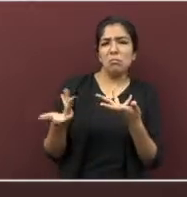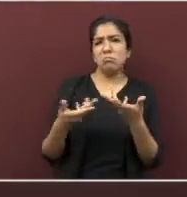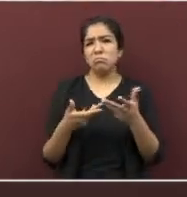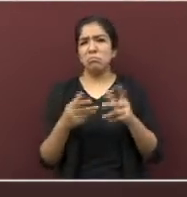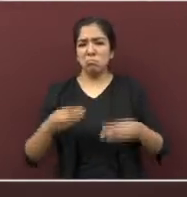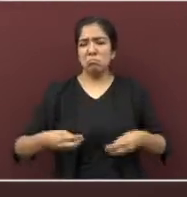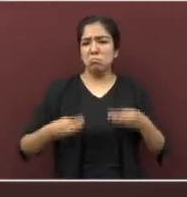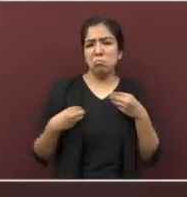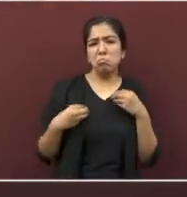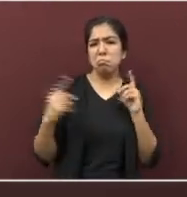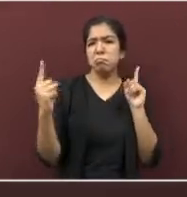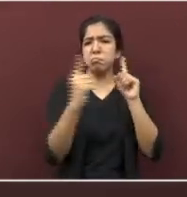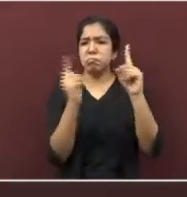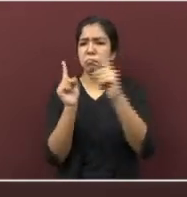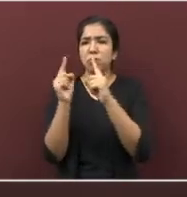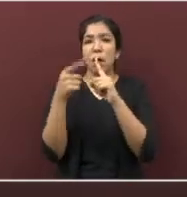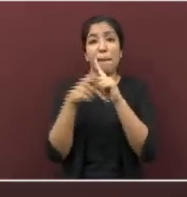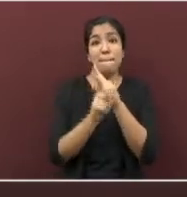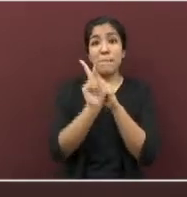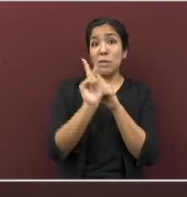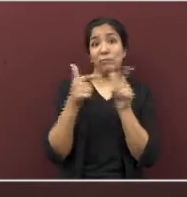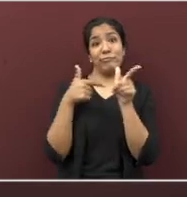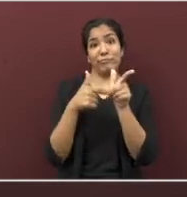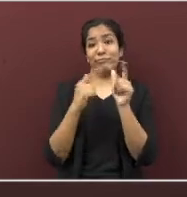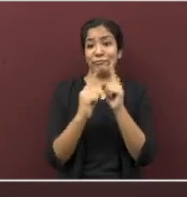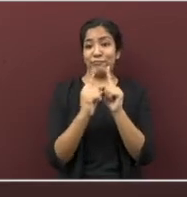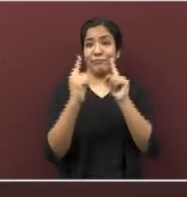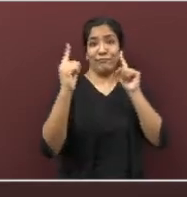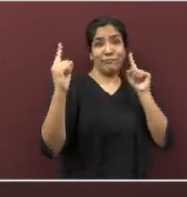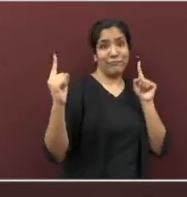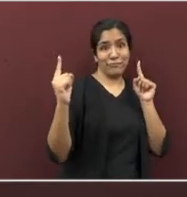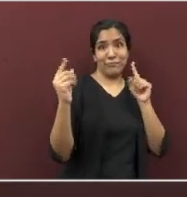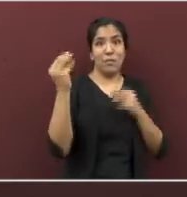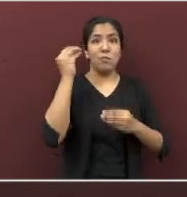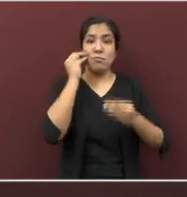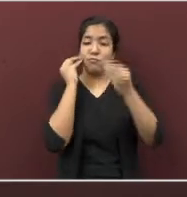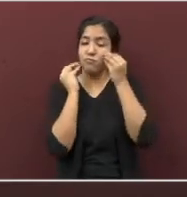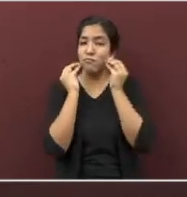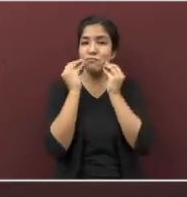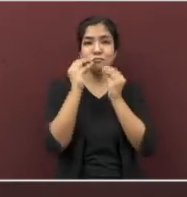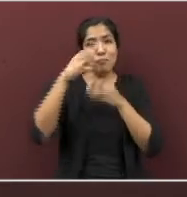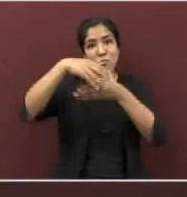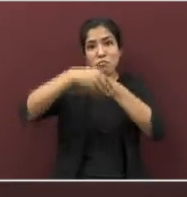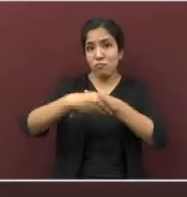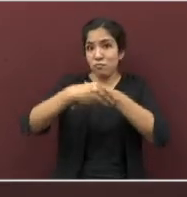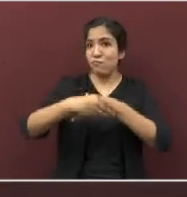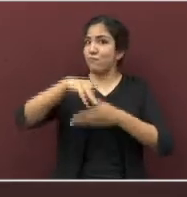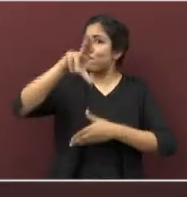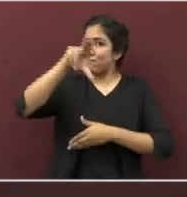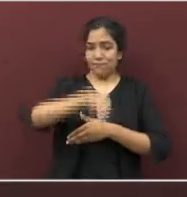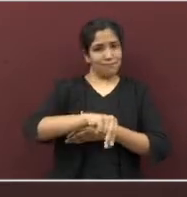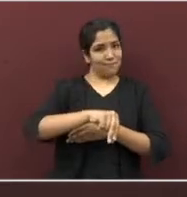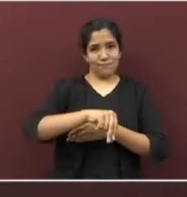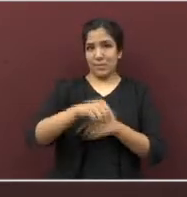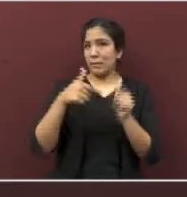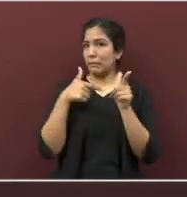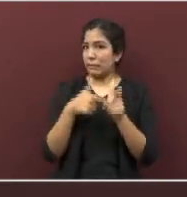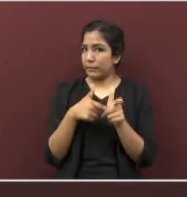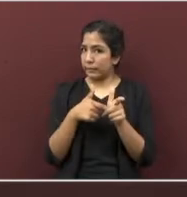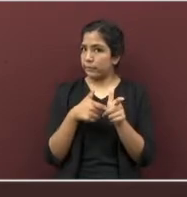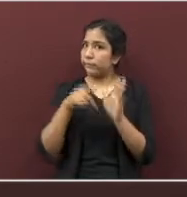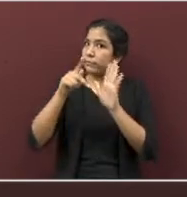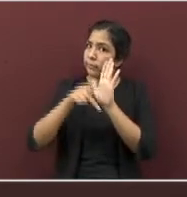con sana distancia y evitando nuevamente los besos y saludos de mano le repito